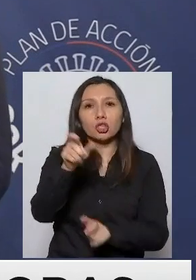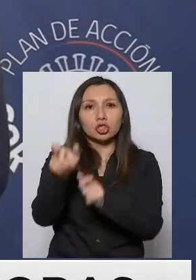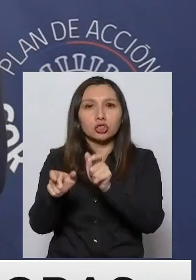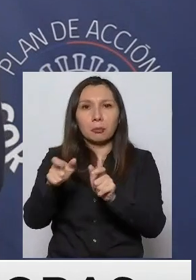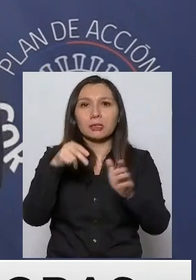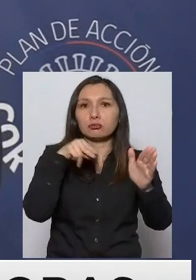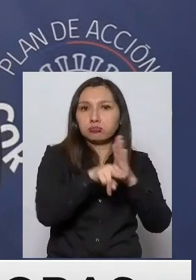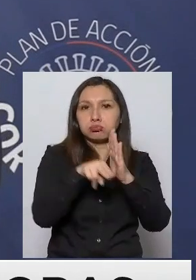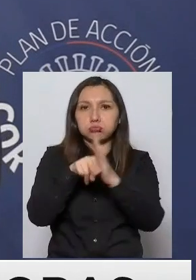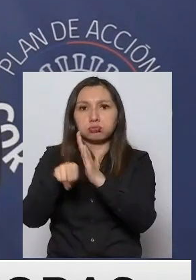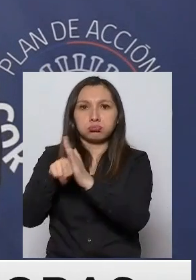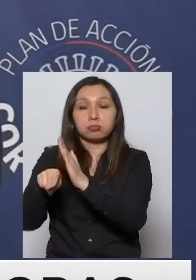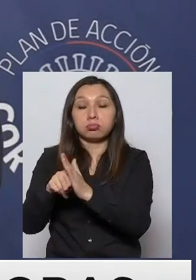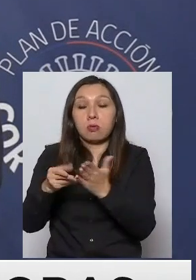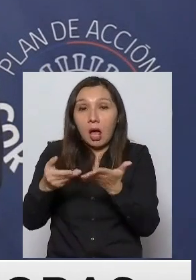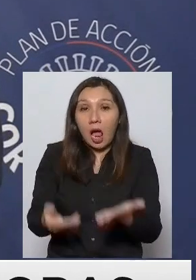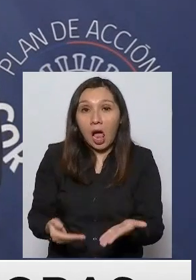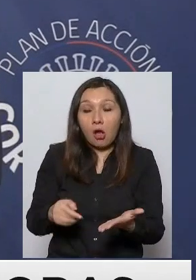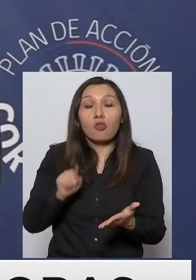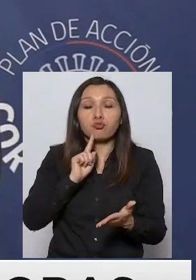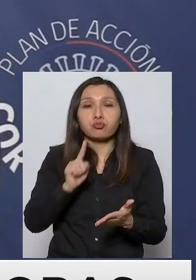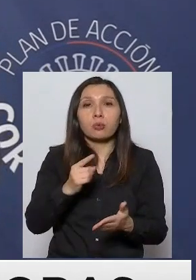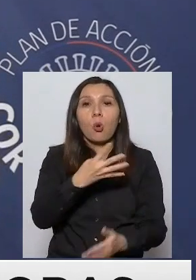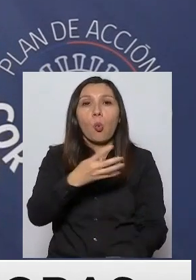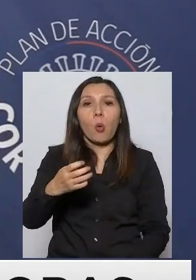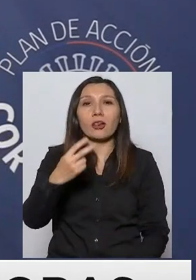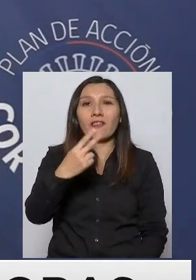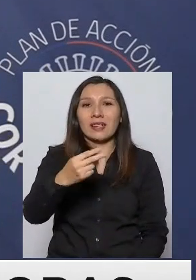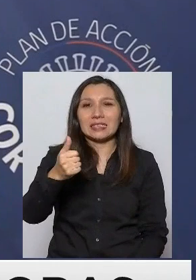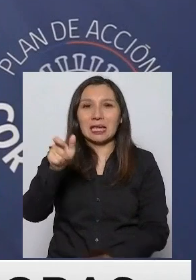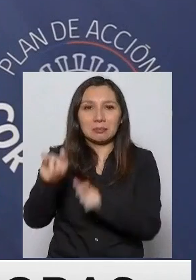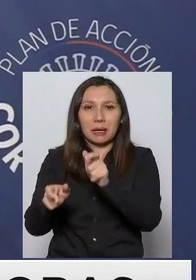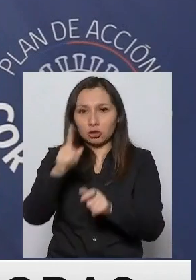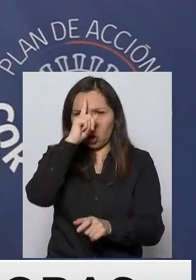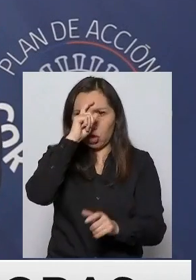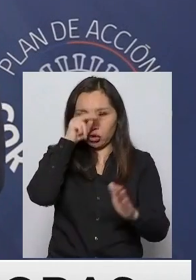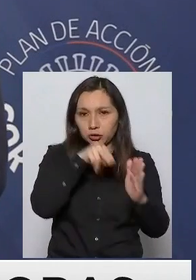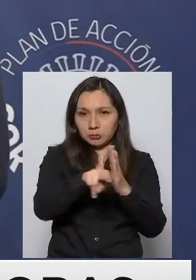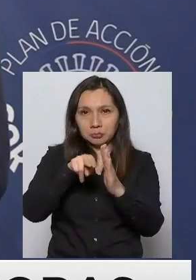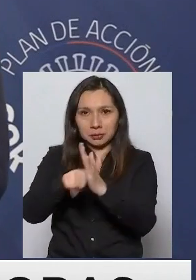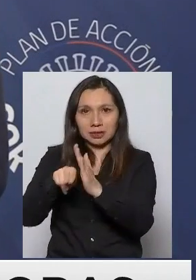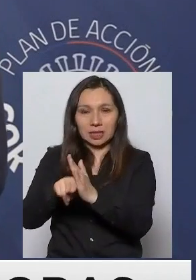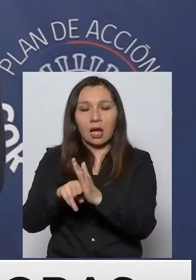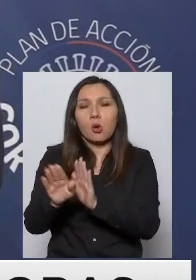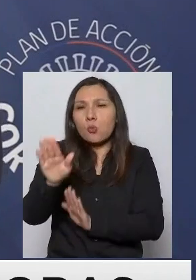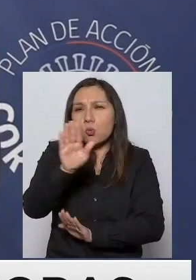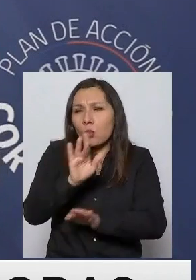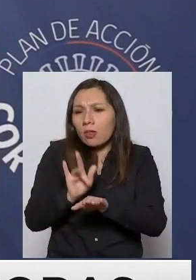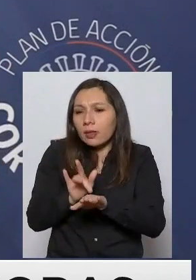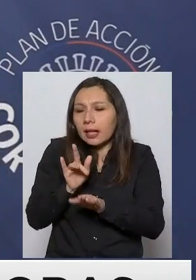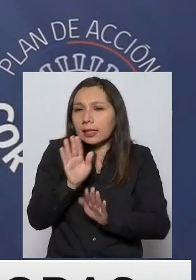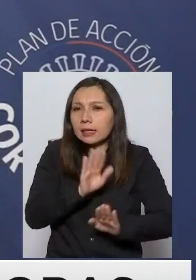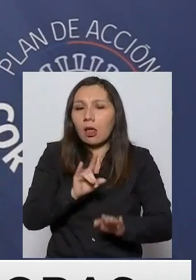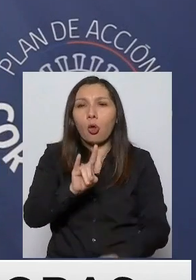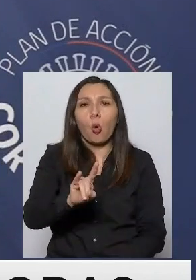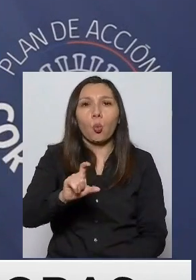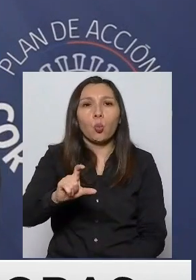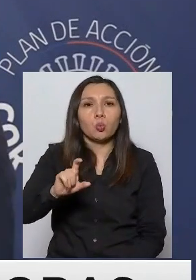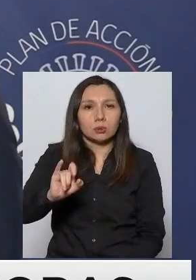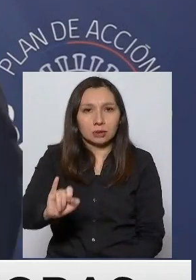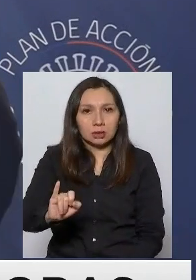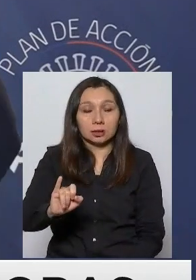pacientes el día de hoy se encuentran 400 26 de ellos en unidades de cuidados intensivos